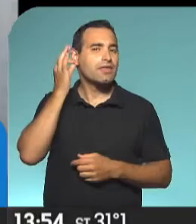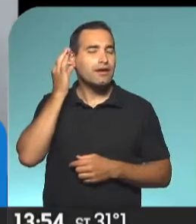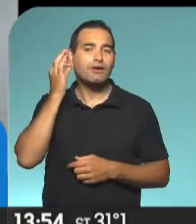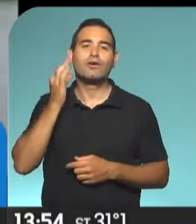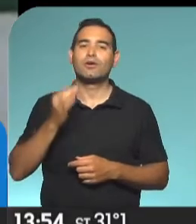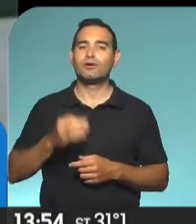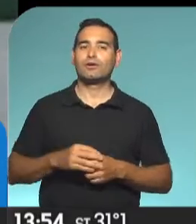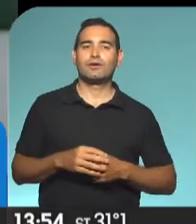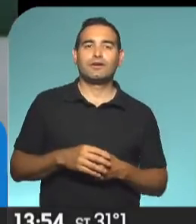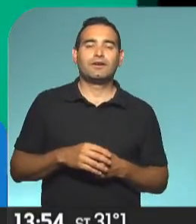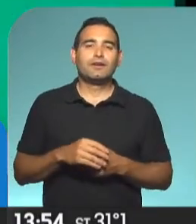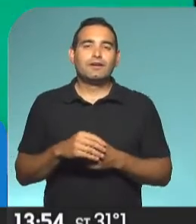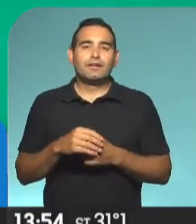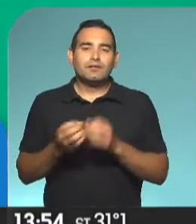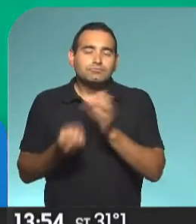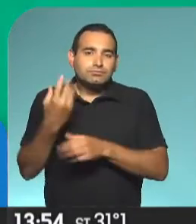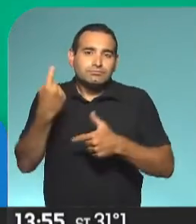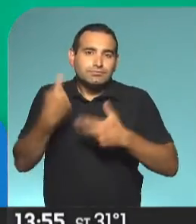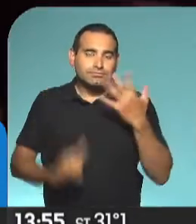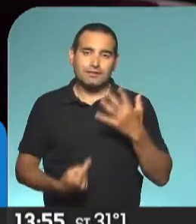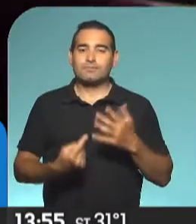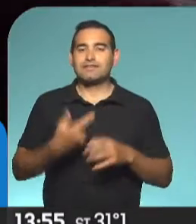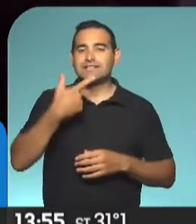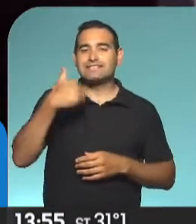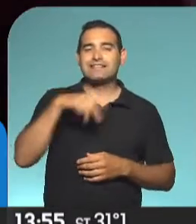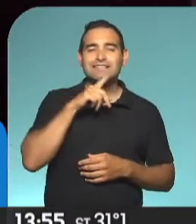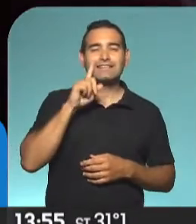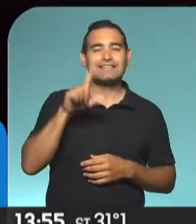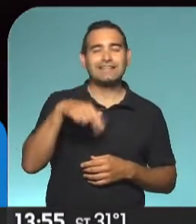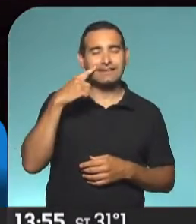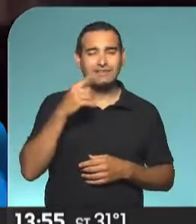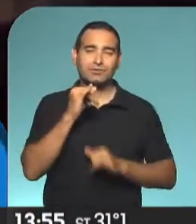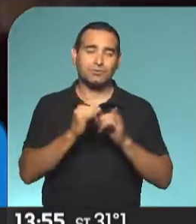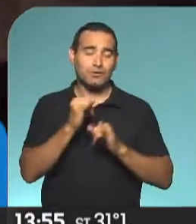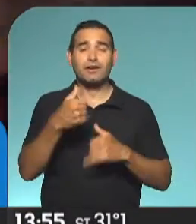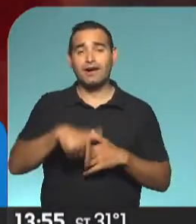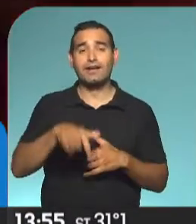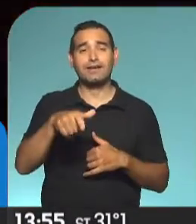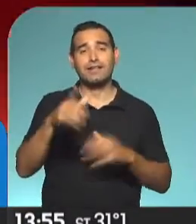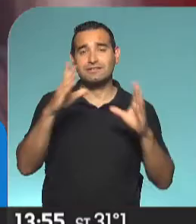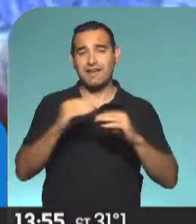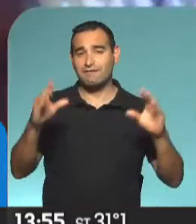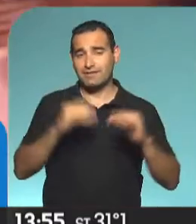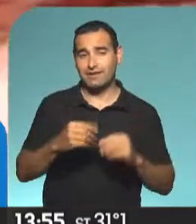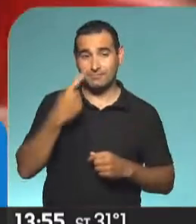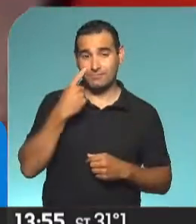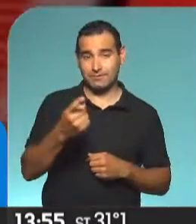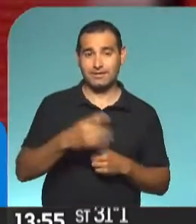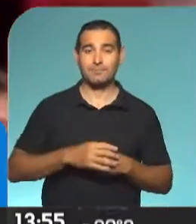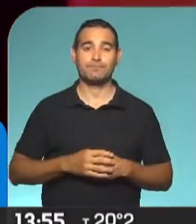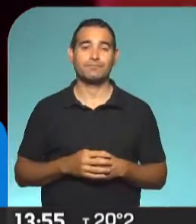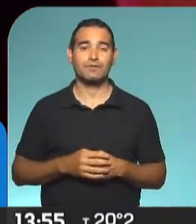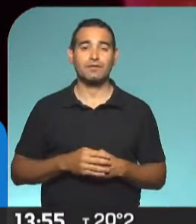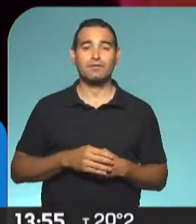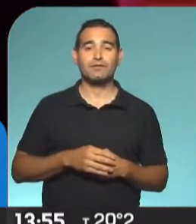sentidos, inventó lenguajes, Mónica Santino brillante hablando del Diego Villero. Diego Infinito, en esta Navidad maradoniana, miren lo que tenemos, un regalito, la